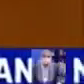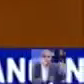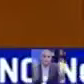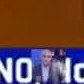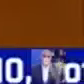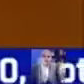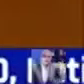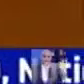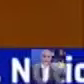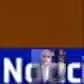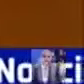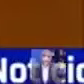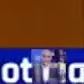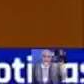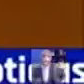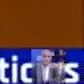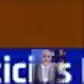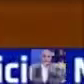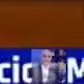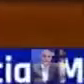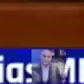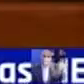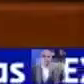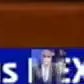y que sí firmamos en efecto